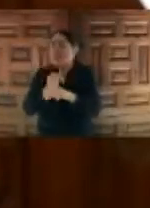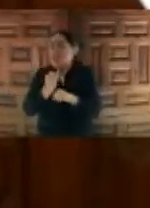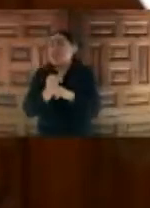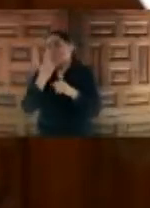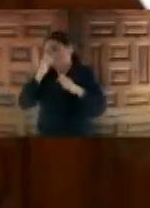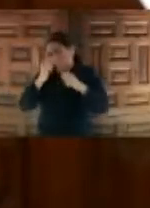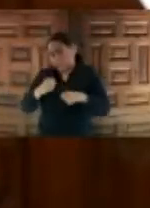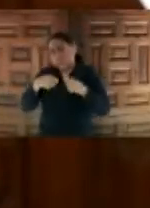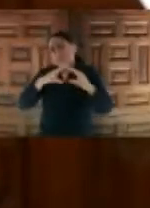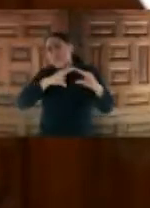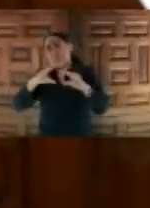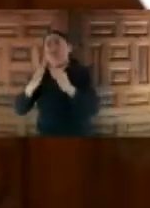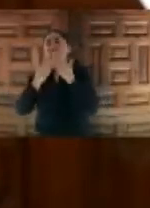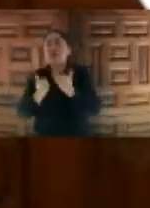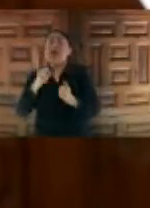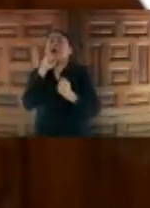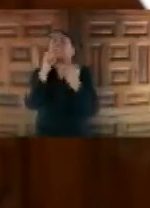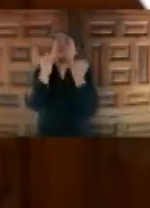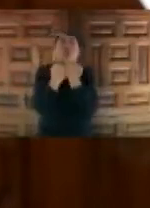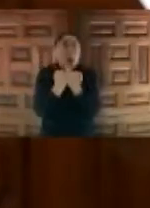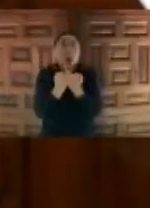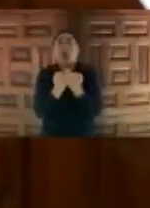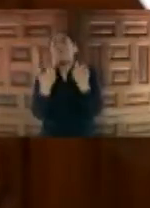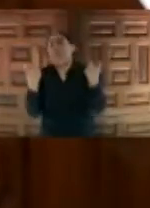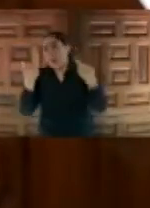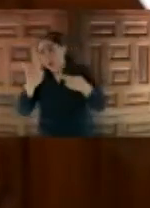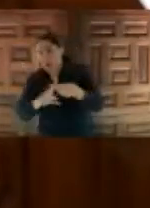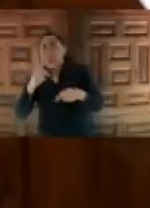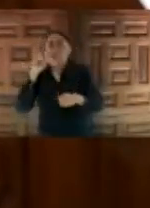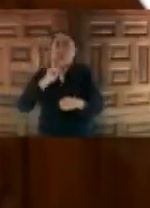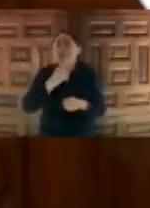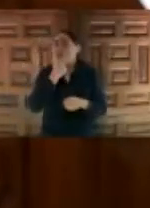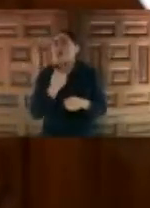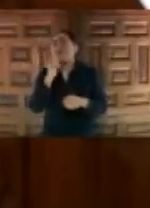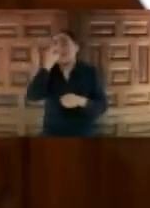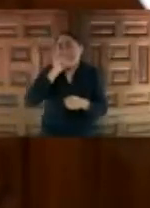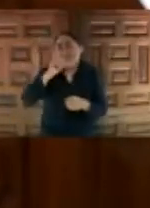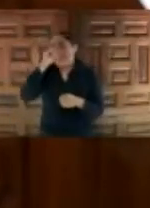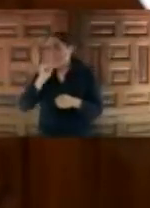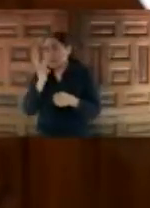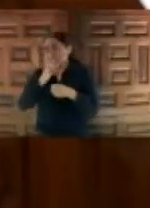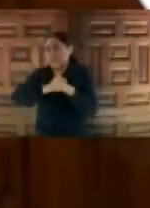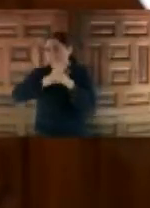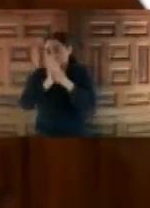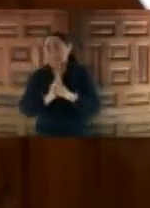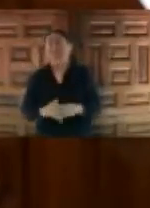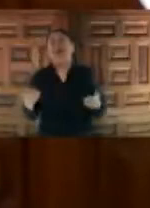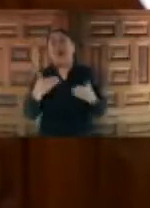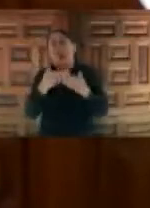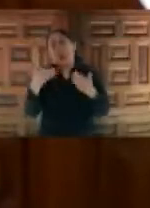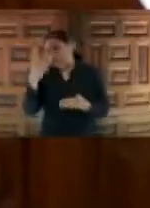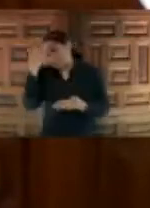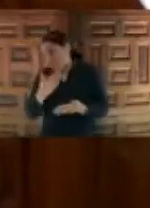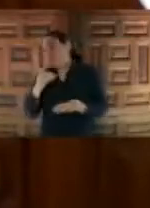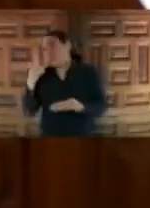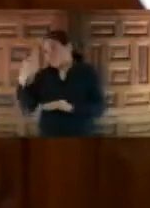educación, pero también de las y los profesores o de algunas y algunos profesores. Y en ese sentido, evidentemente que el